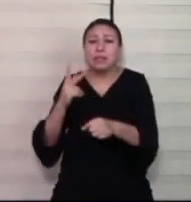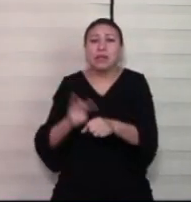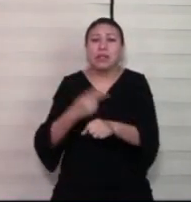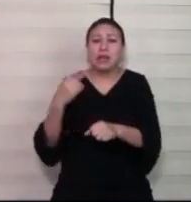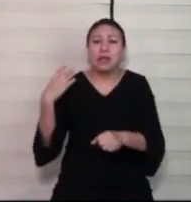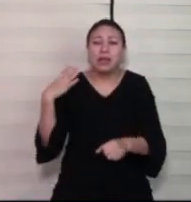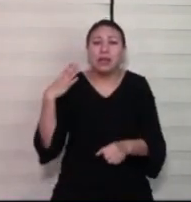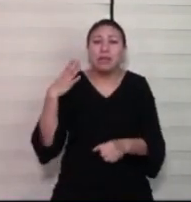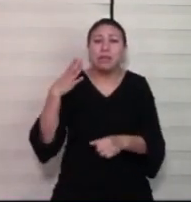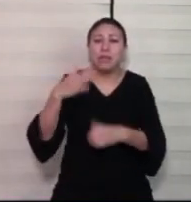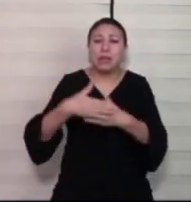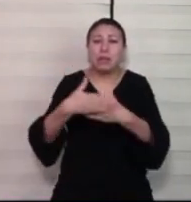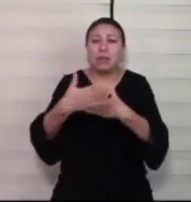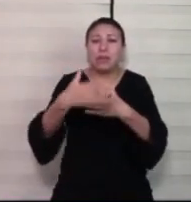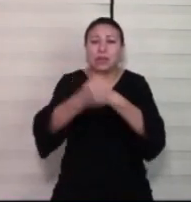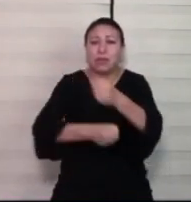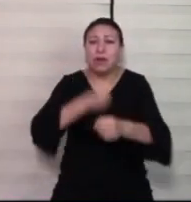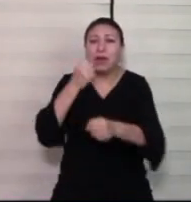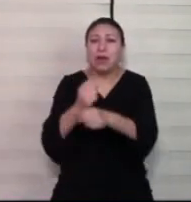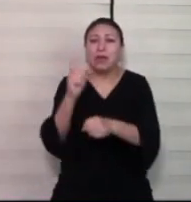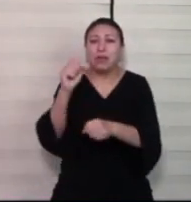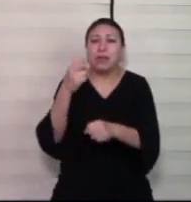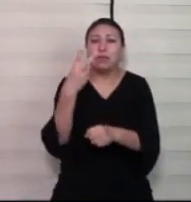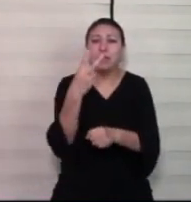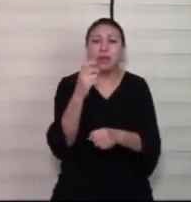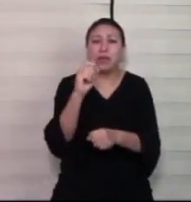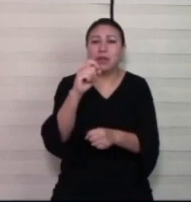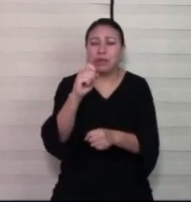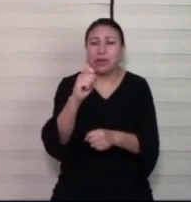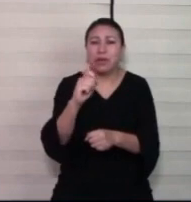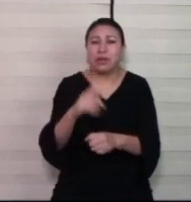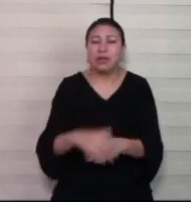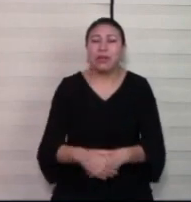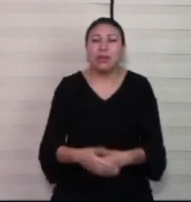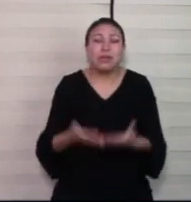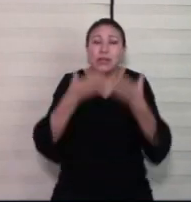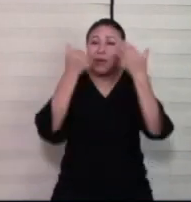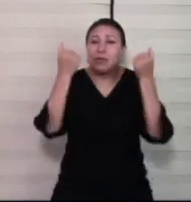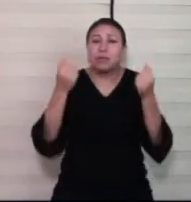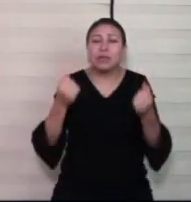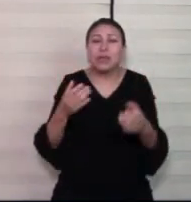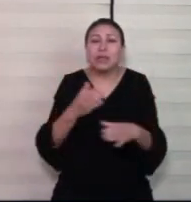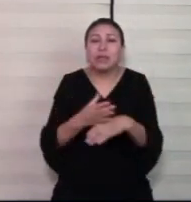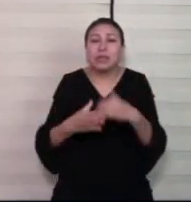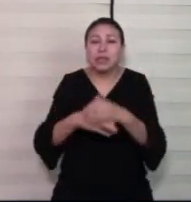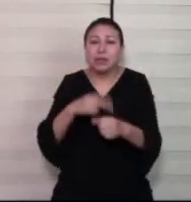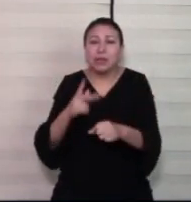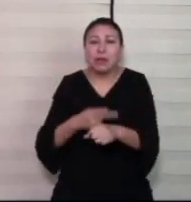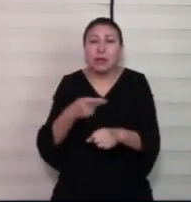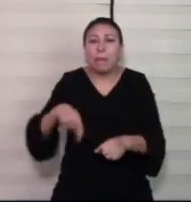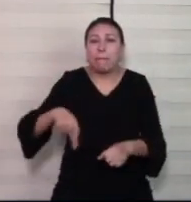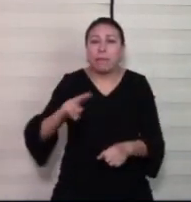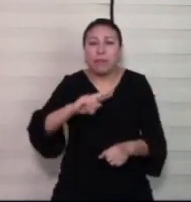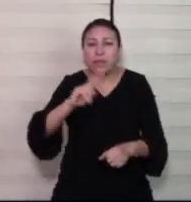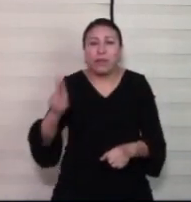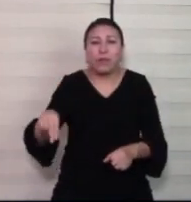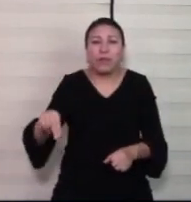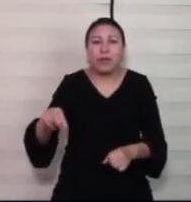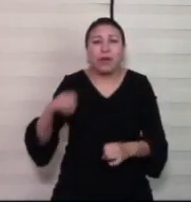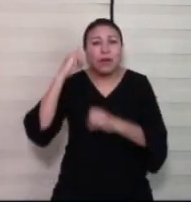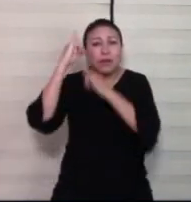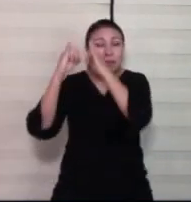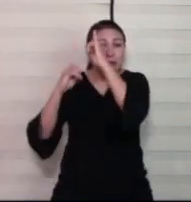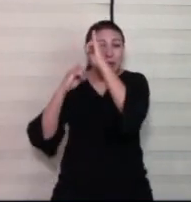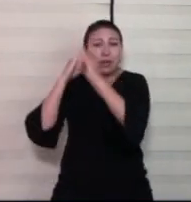2020. No sabemos cómo se va a comportar la misma humanidad, pero nunca, nunca nos